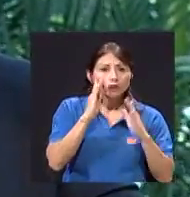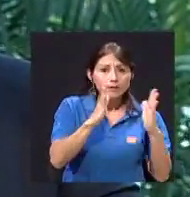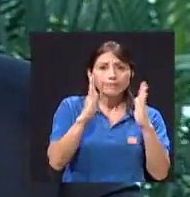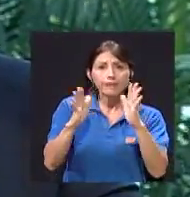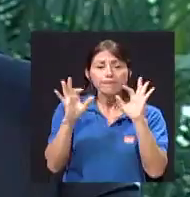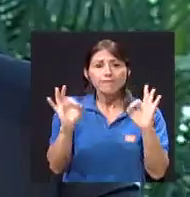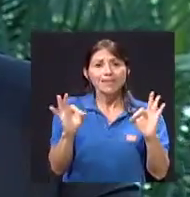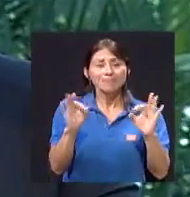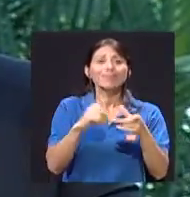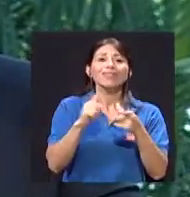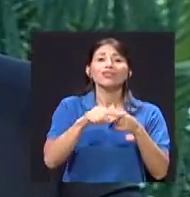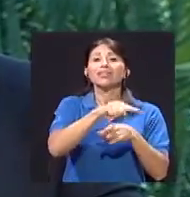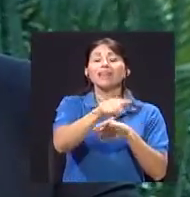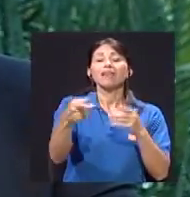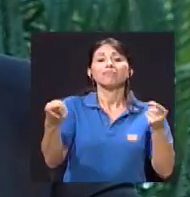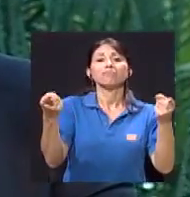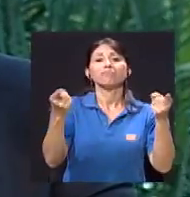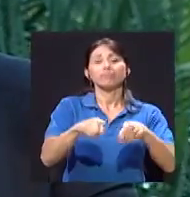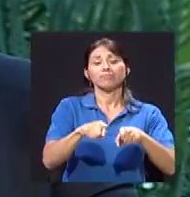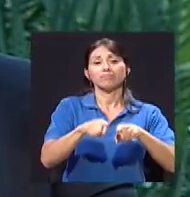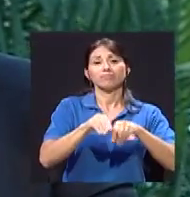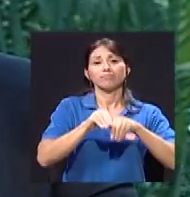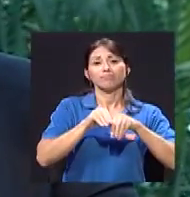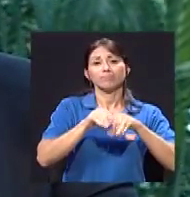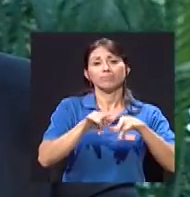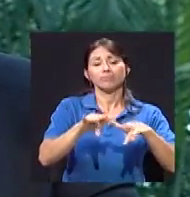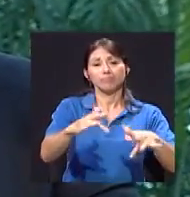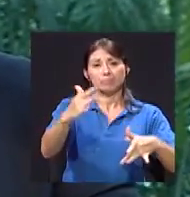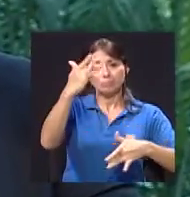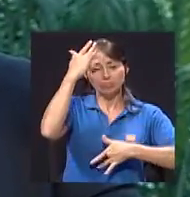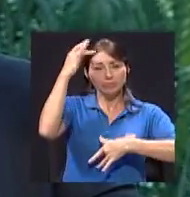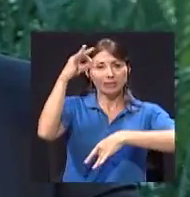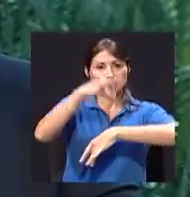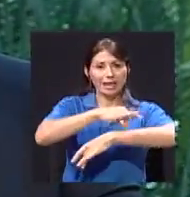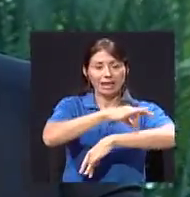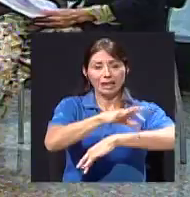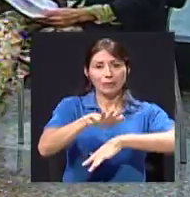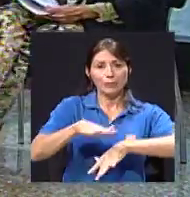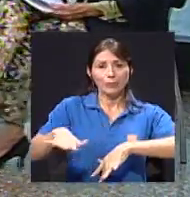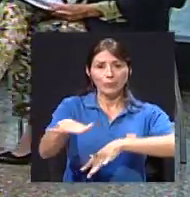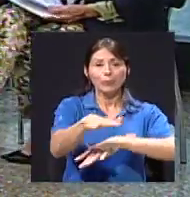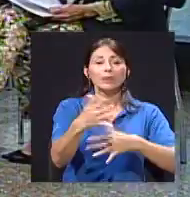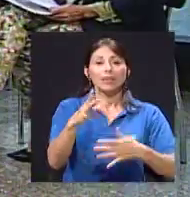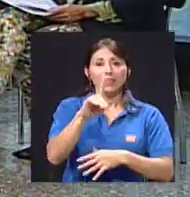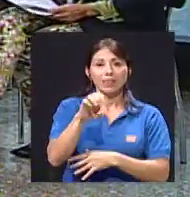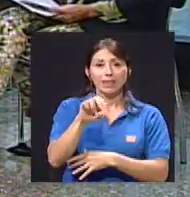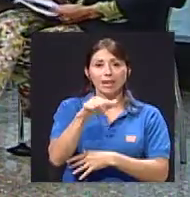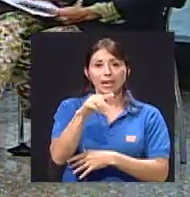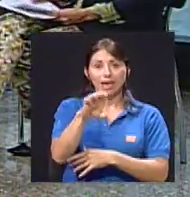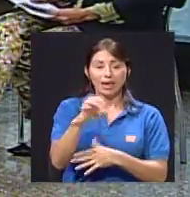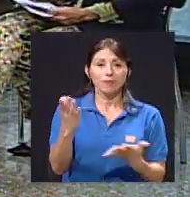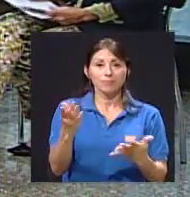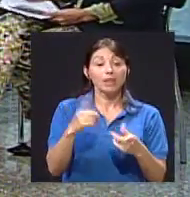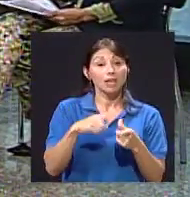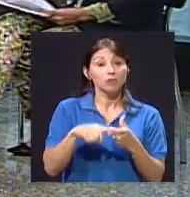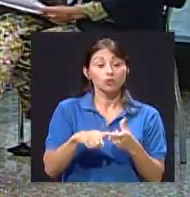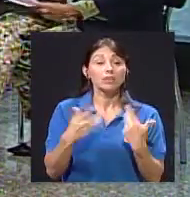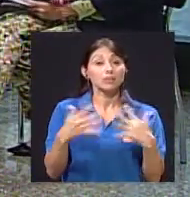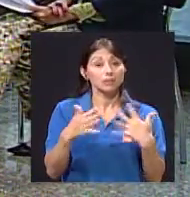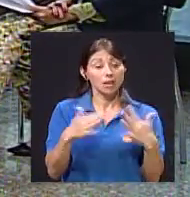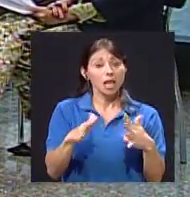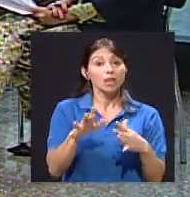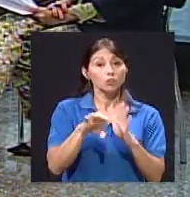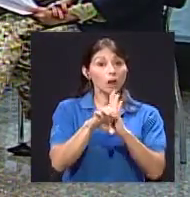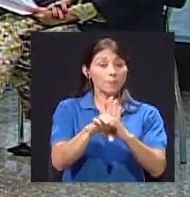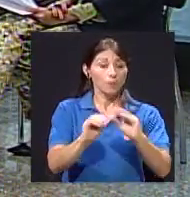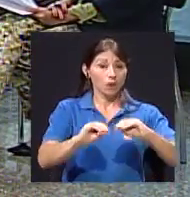directa con la incidencia de dengue en el país, ¿verdad? Bueno. Entonces es un ejemplo muy claro. O por ejemplo el agua